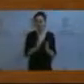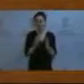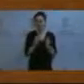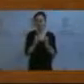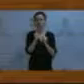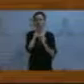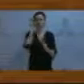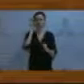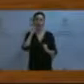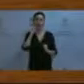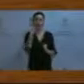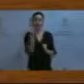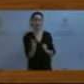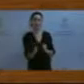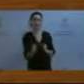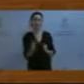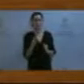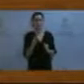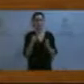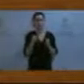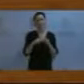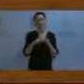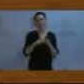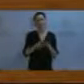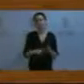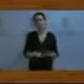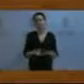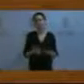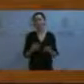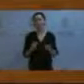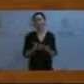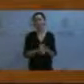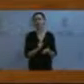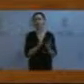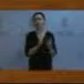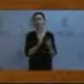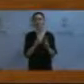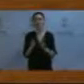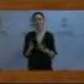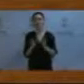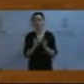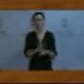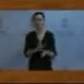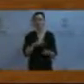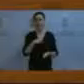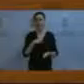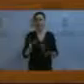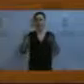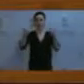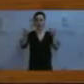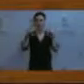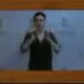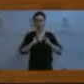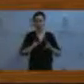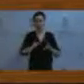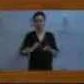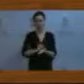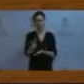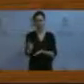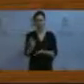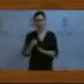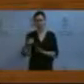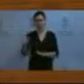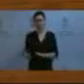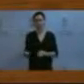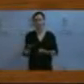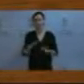años, mediante contratos fraccionados, el servicio de asesoría jurídica. Bueno, en